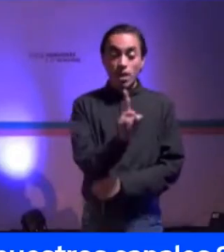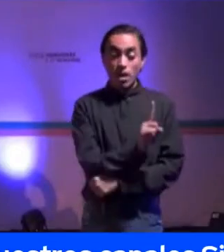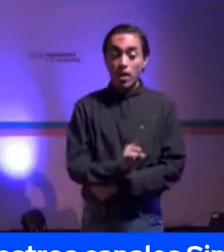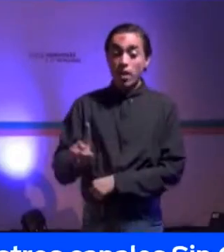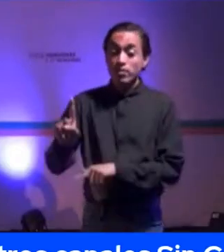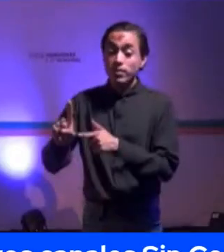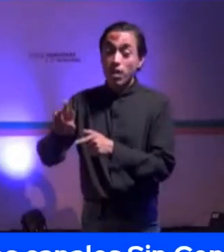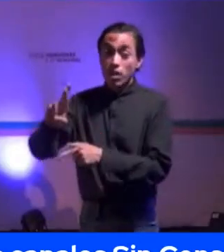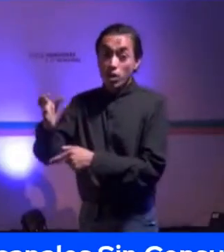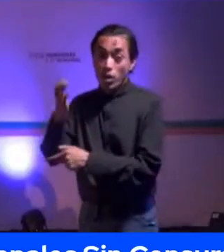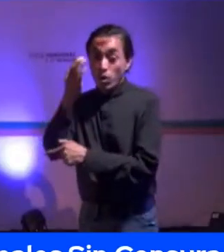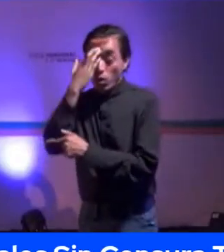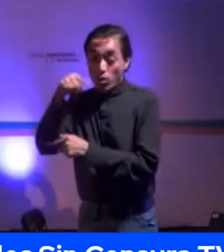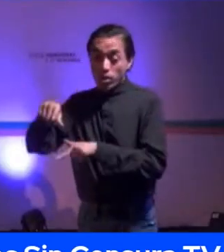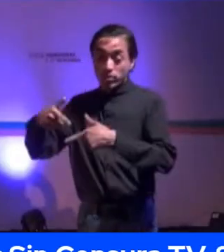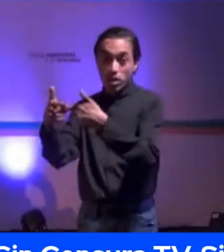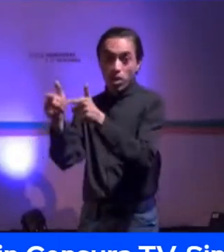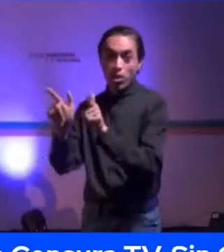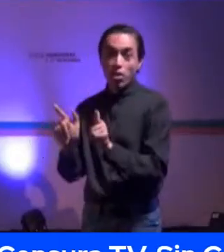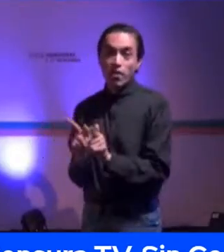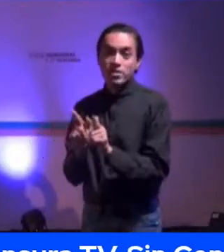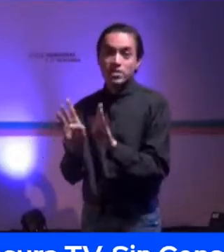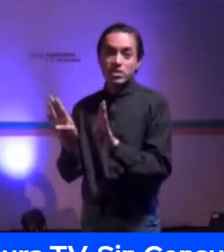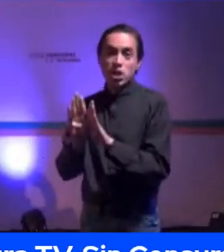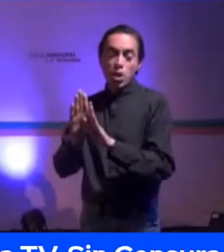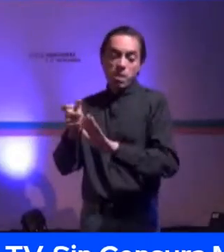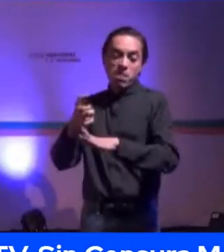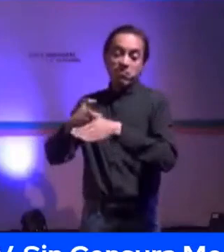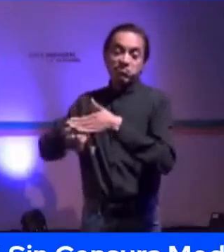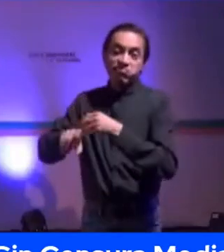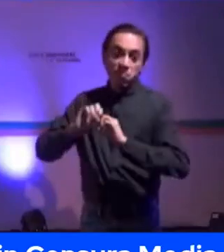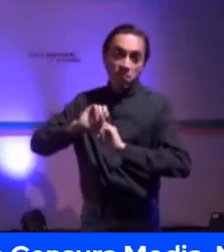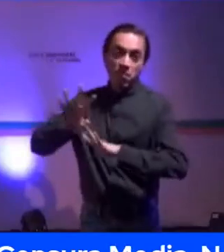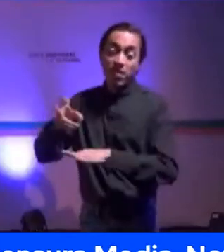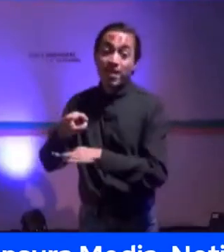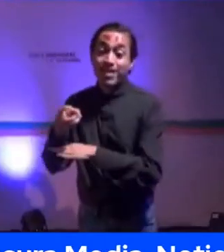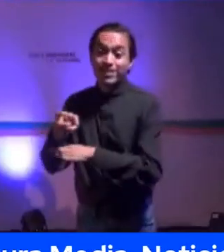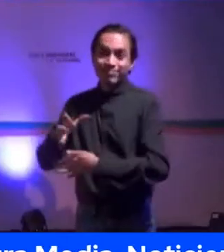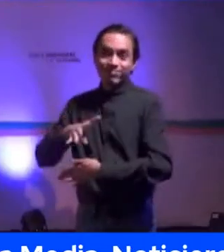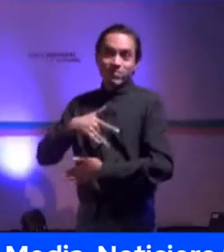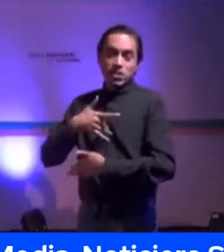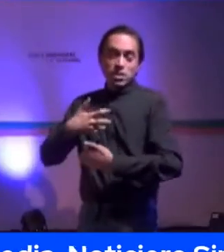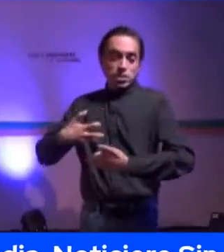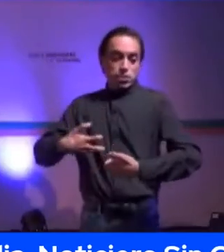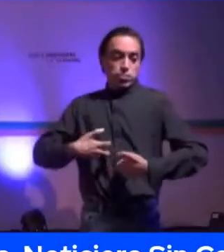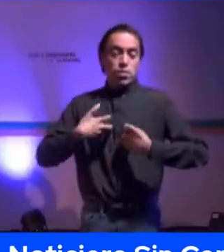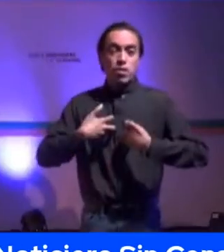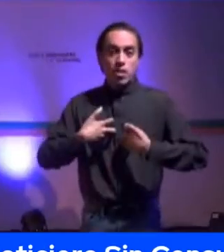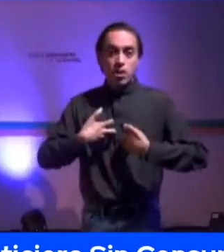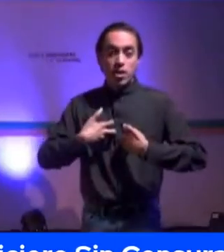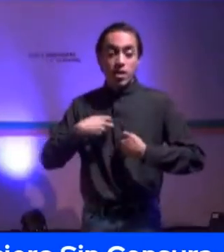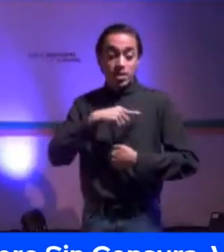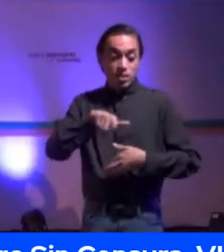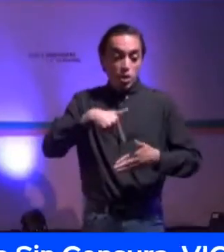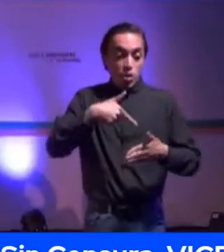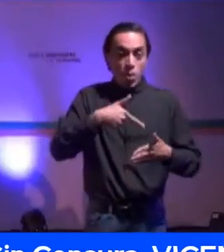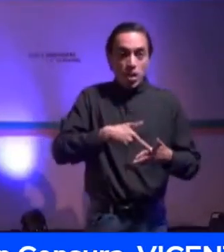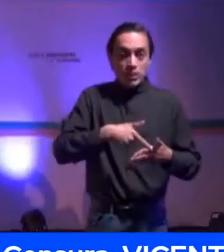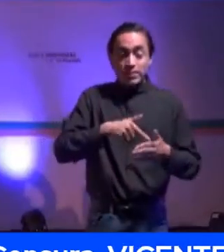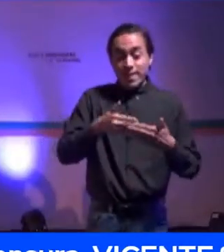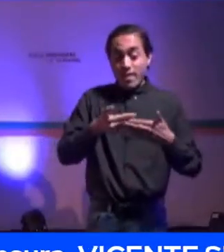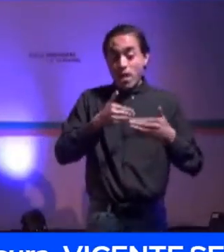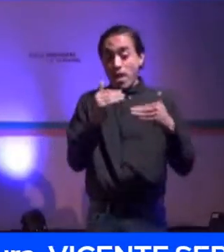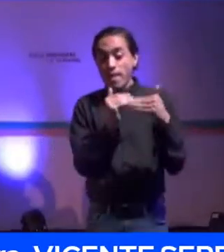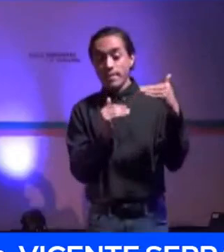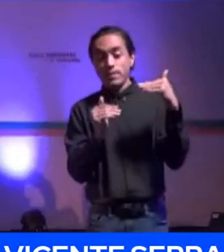reconocido en esa élite que se ha podrido. Y eso es lo que les duele, que estos espacios que eran exclusivos también